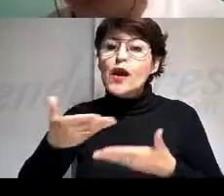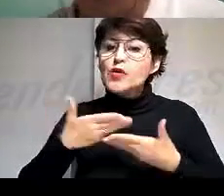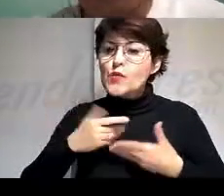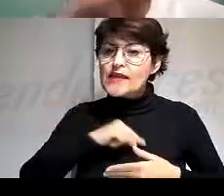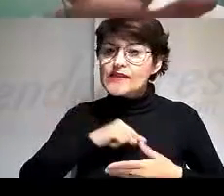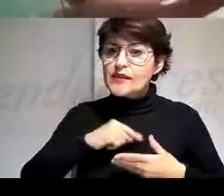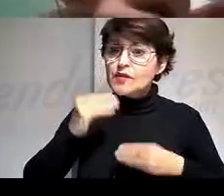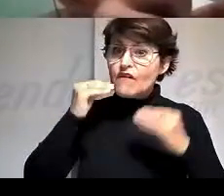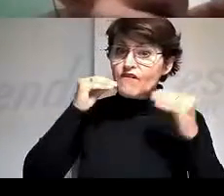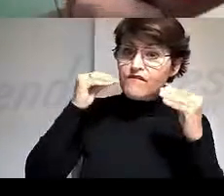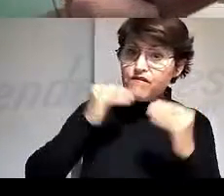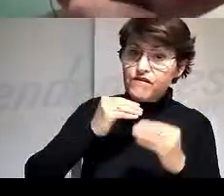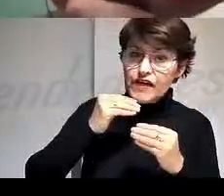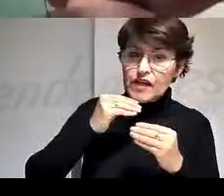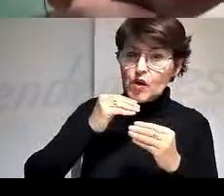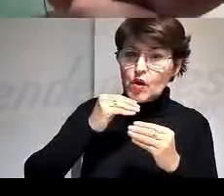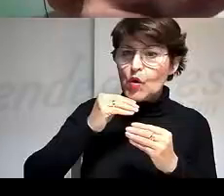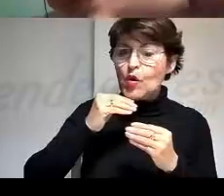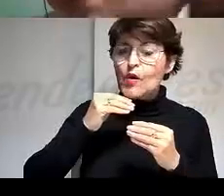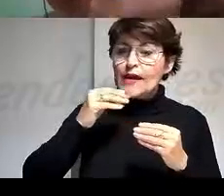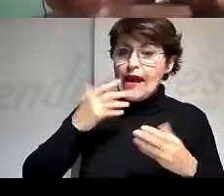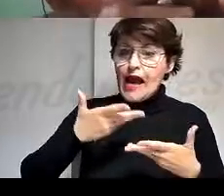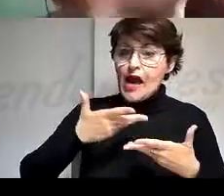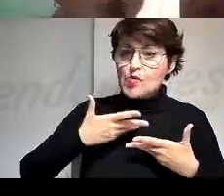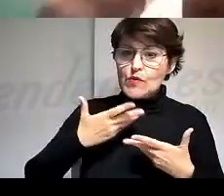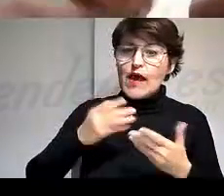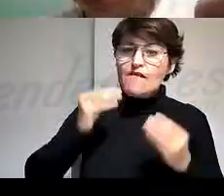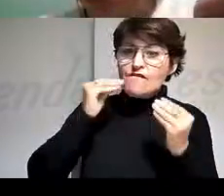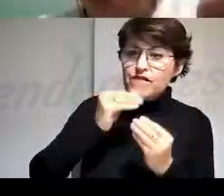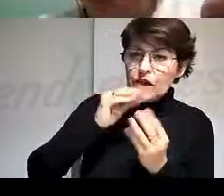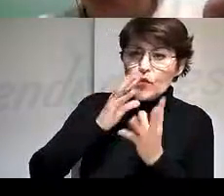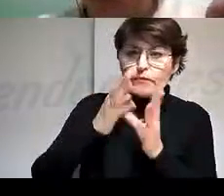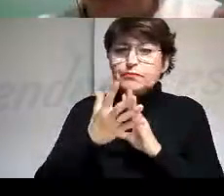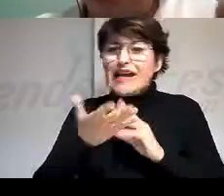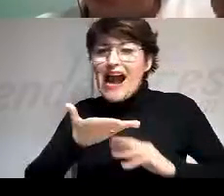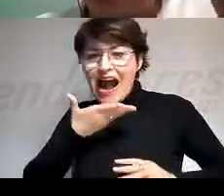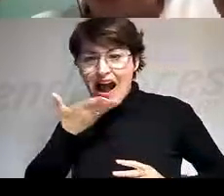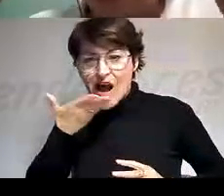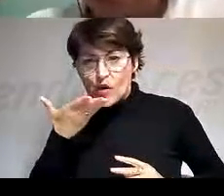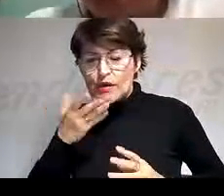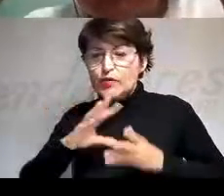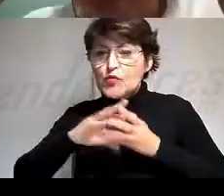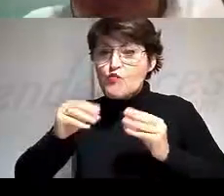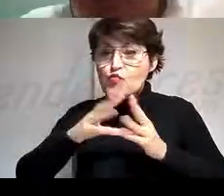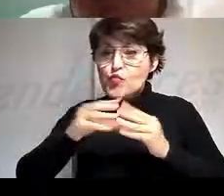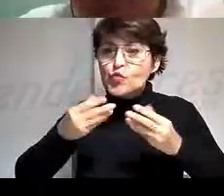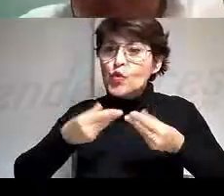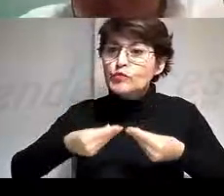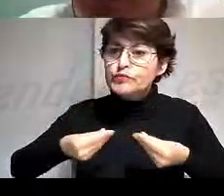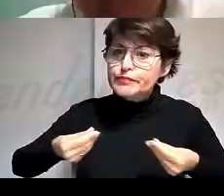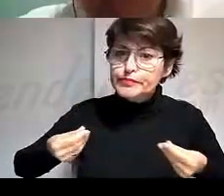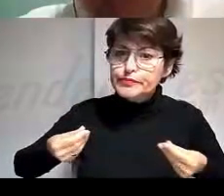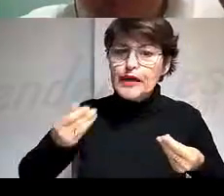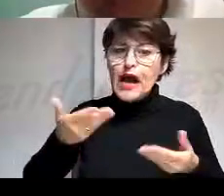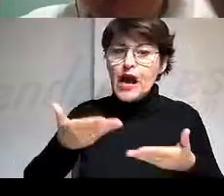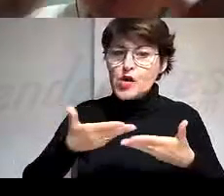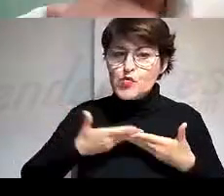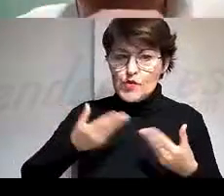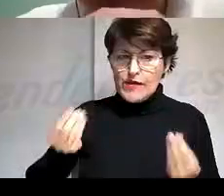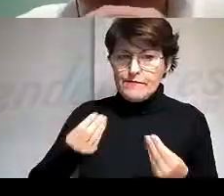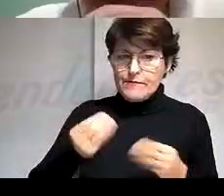con una posterior dilatación a nivel de los vasos que te produce calor y relajación muscular. El mentol, la menta de campo, por